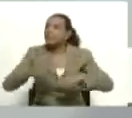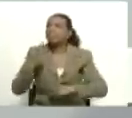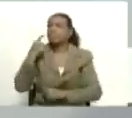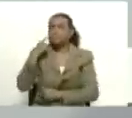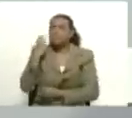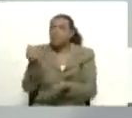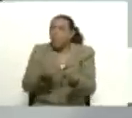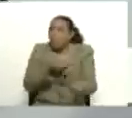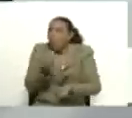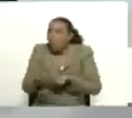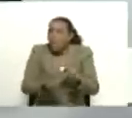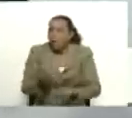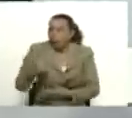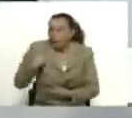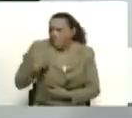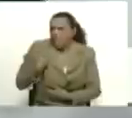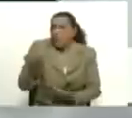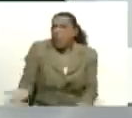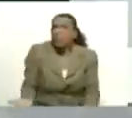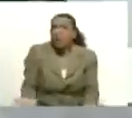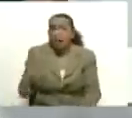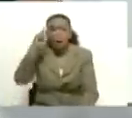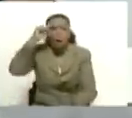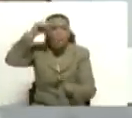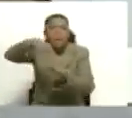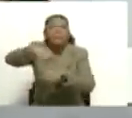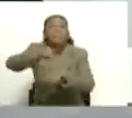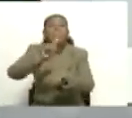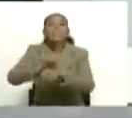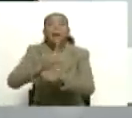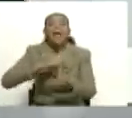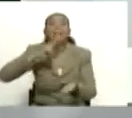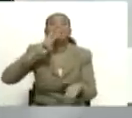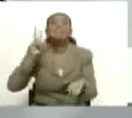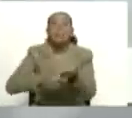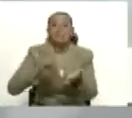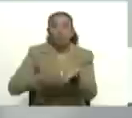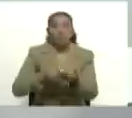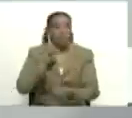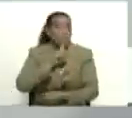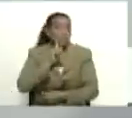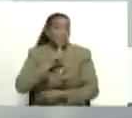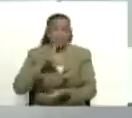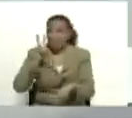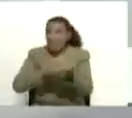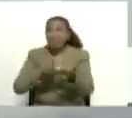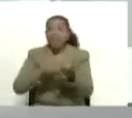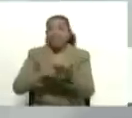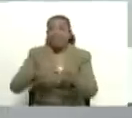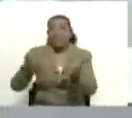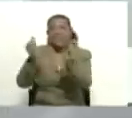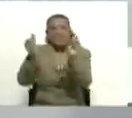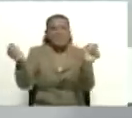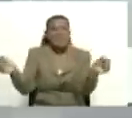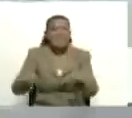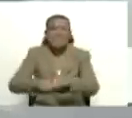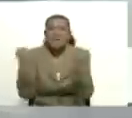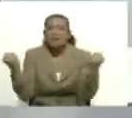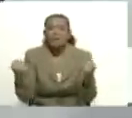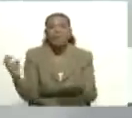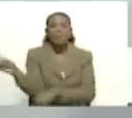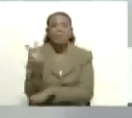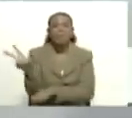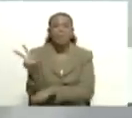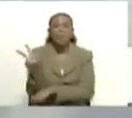vean cómo son los objetivos reales del imperialismo norteamericano: destruir una patria, una